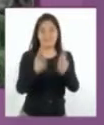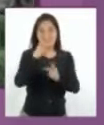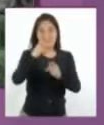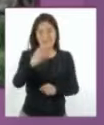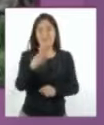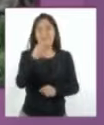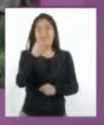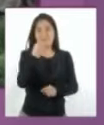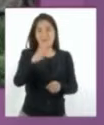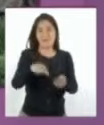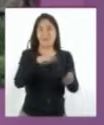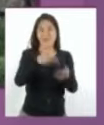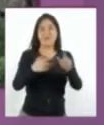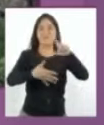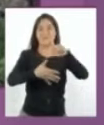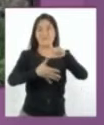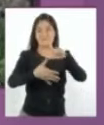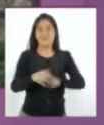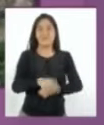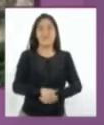domesticadas en el continente americano.